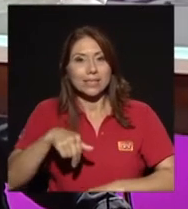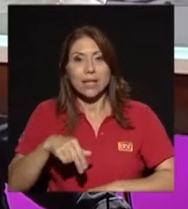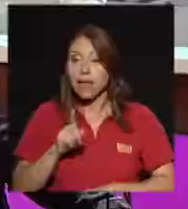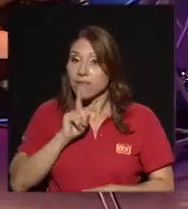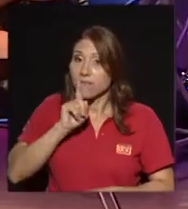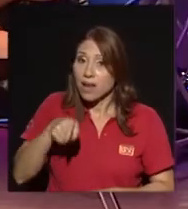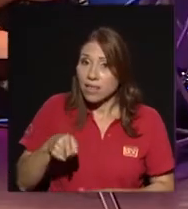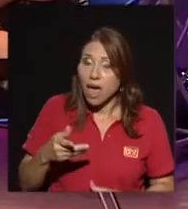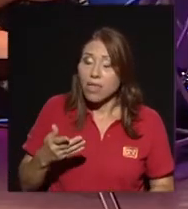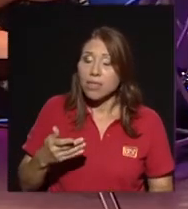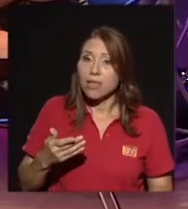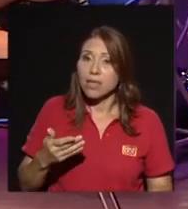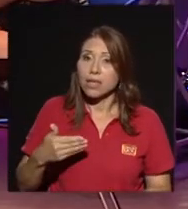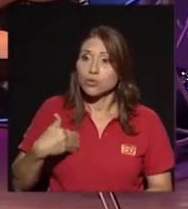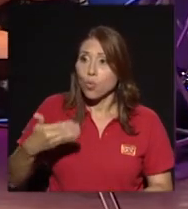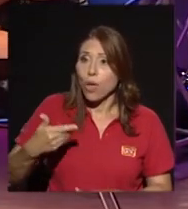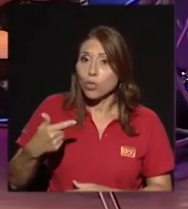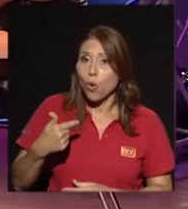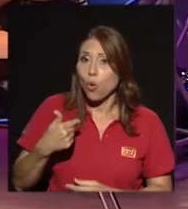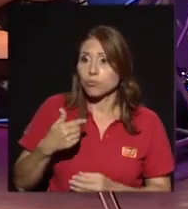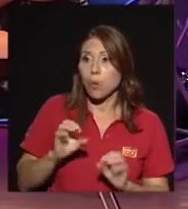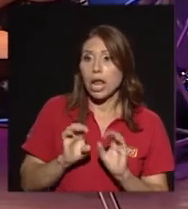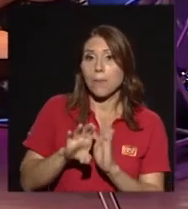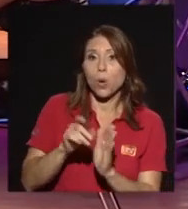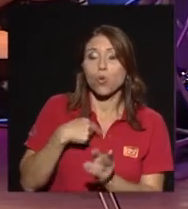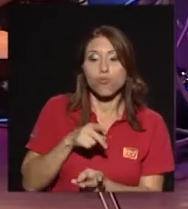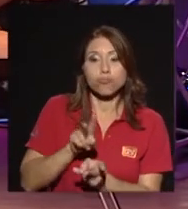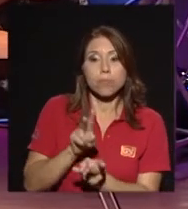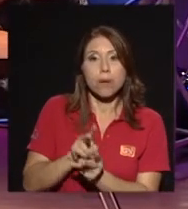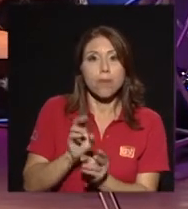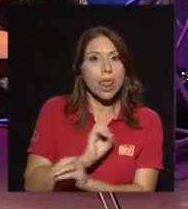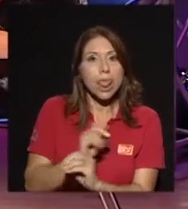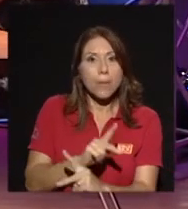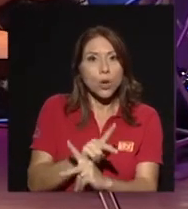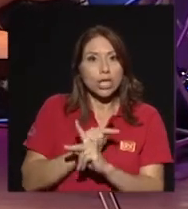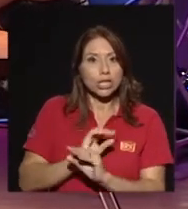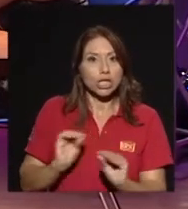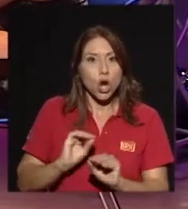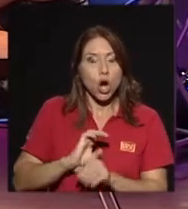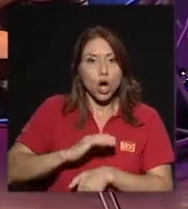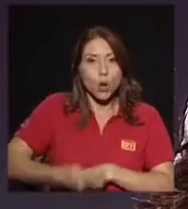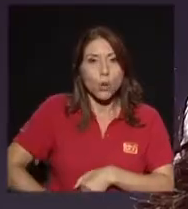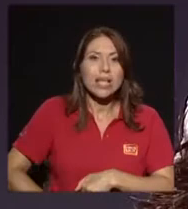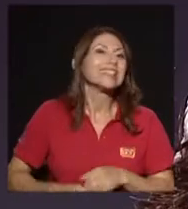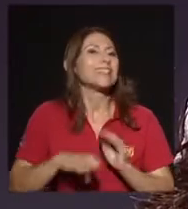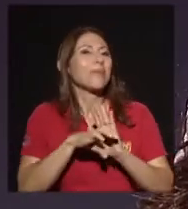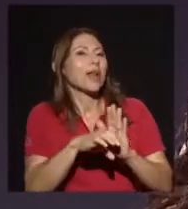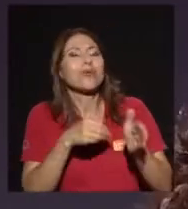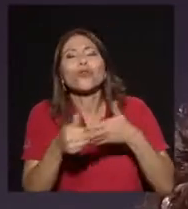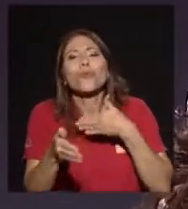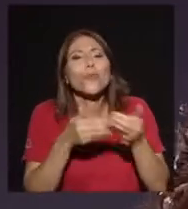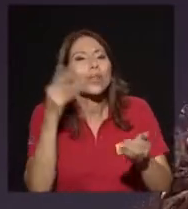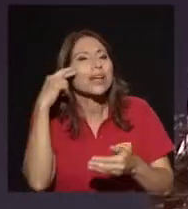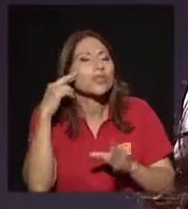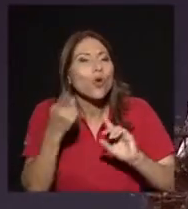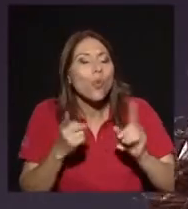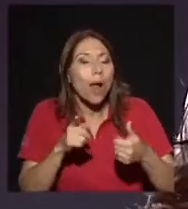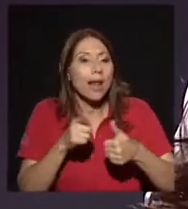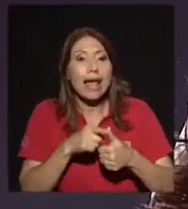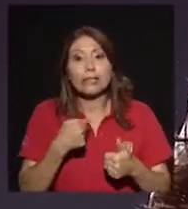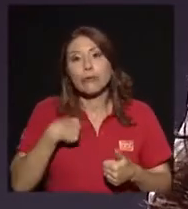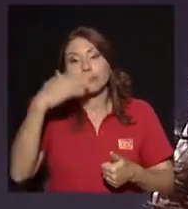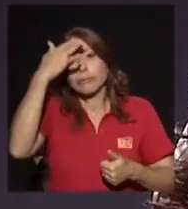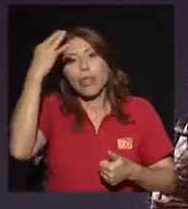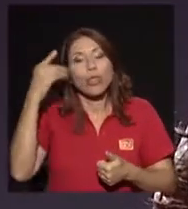cuando una tiene relaciones sexuales sin protección. Sin protección. Cuando se me olvidó, no utilicé, cuando una violación, o